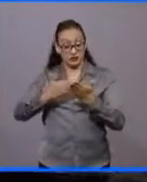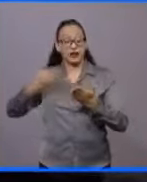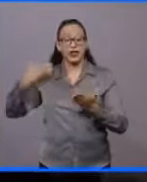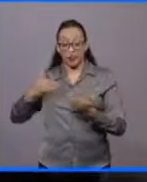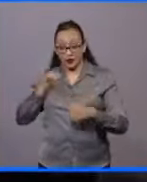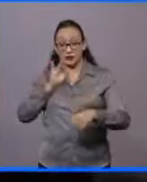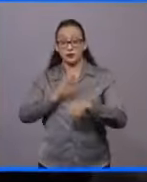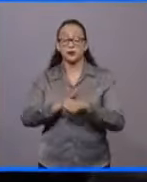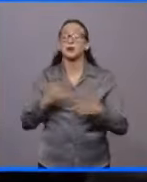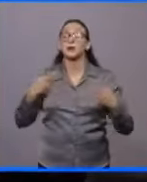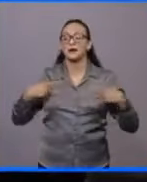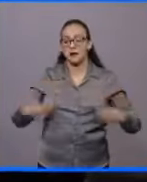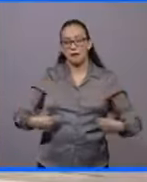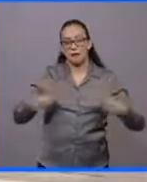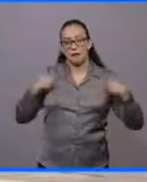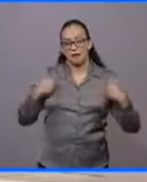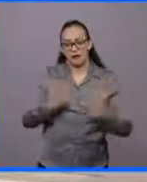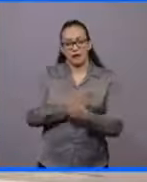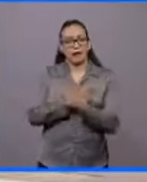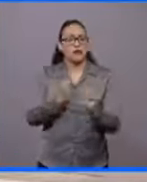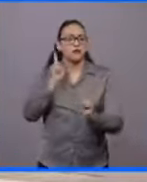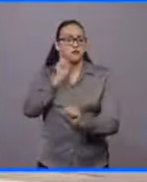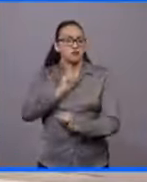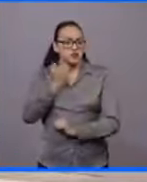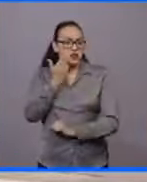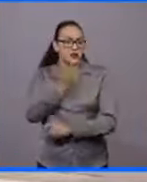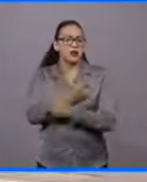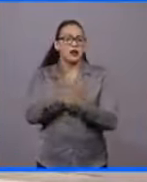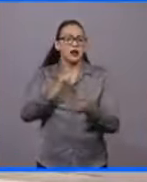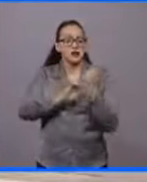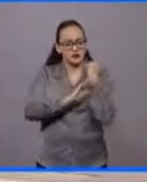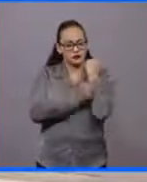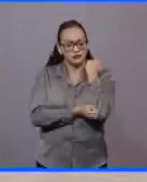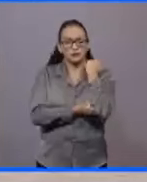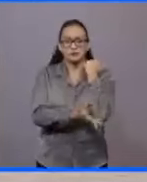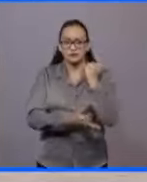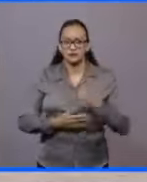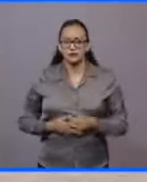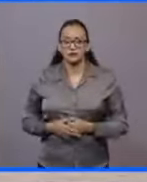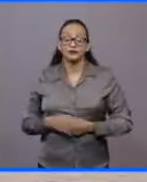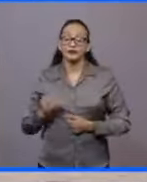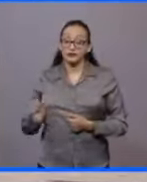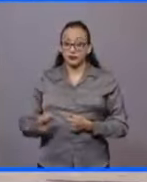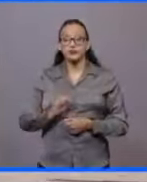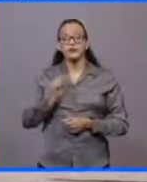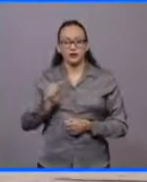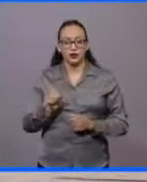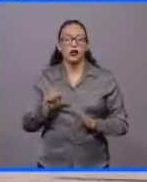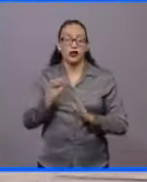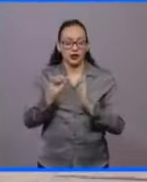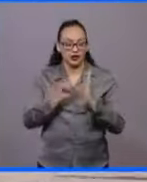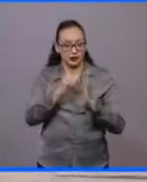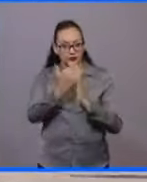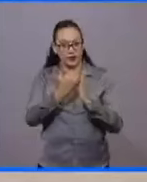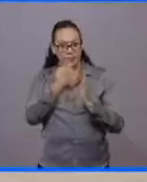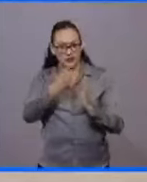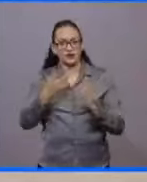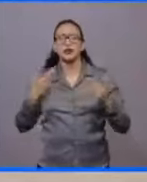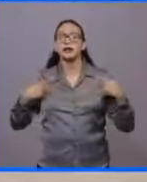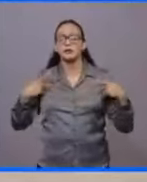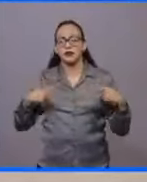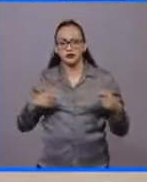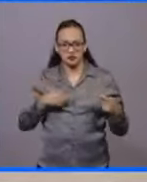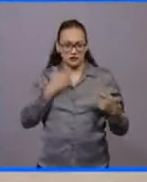mujeres y personas gestantes a decidir, además de establecer que las normas que criminalizan la interrupción de un embarazo de manera absoluta